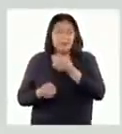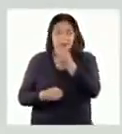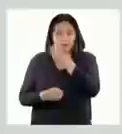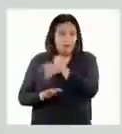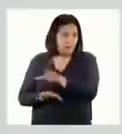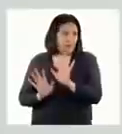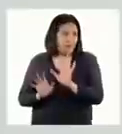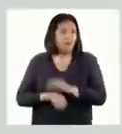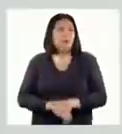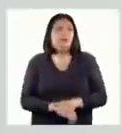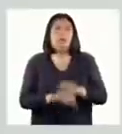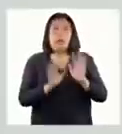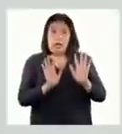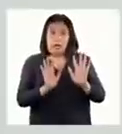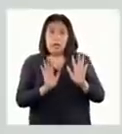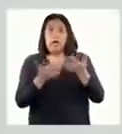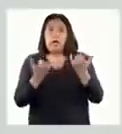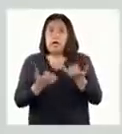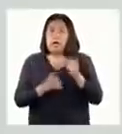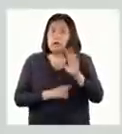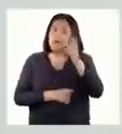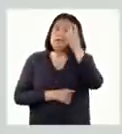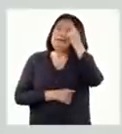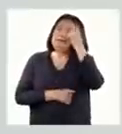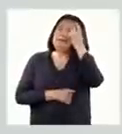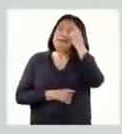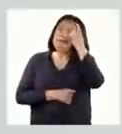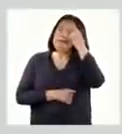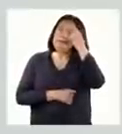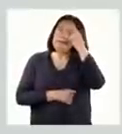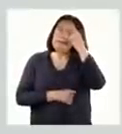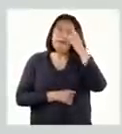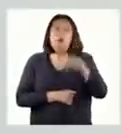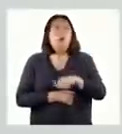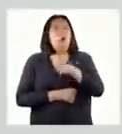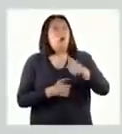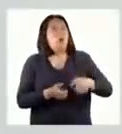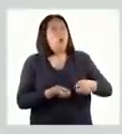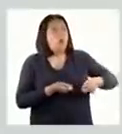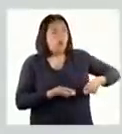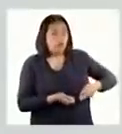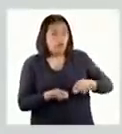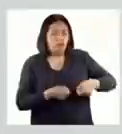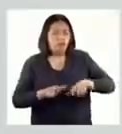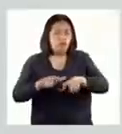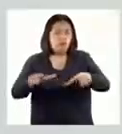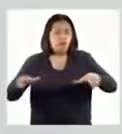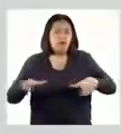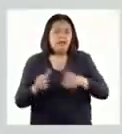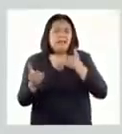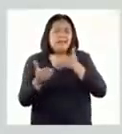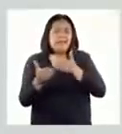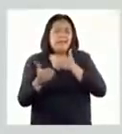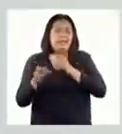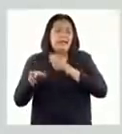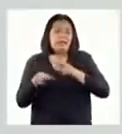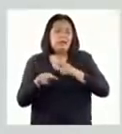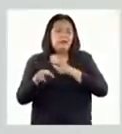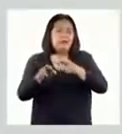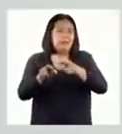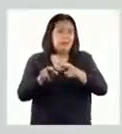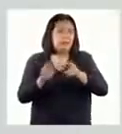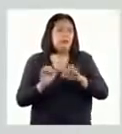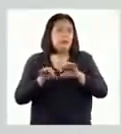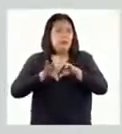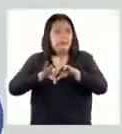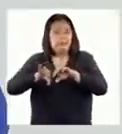disposición. Ahora pensemos en un campo de cultivo cercano a un río y alejado de